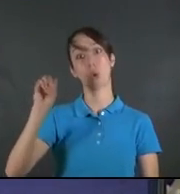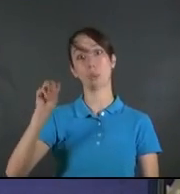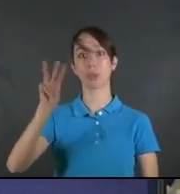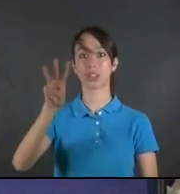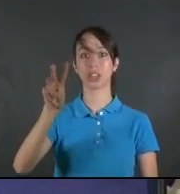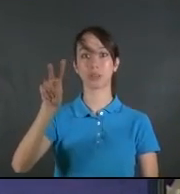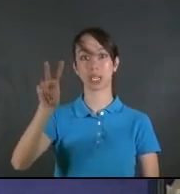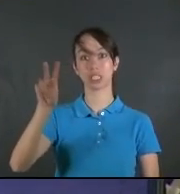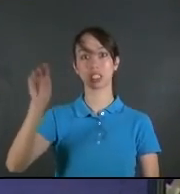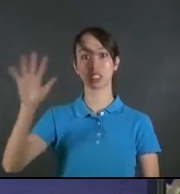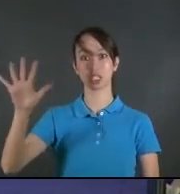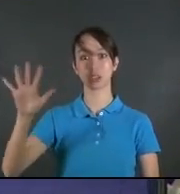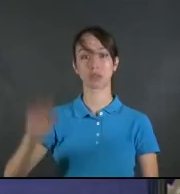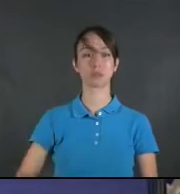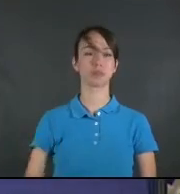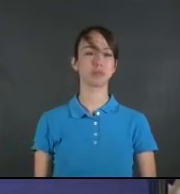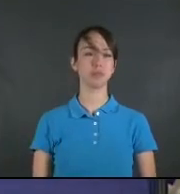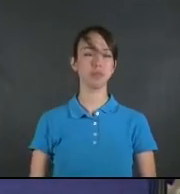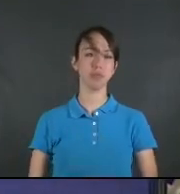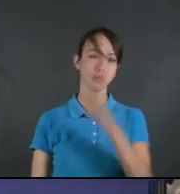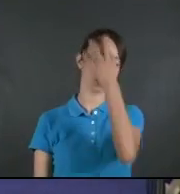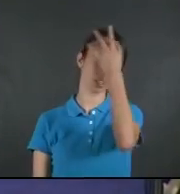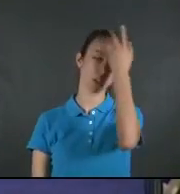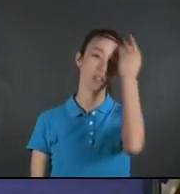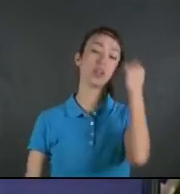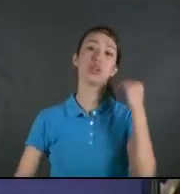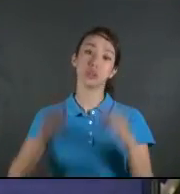25 pero tú